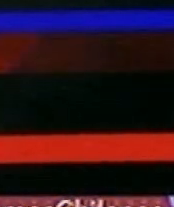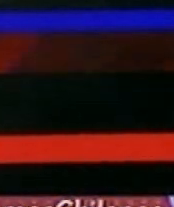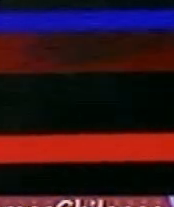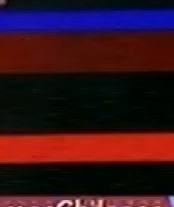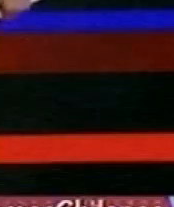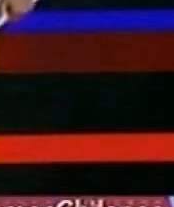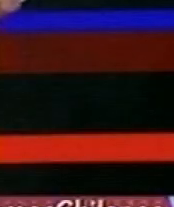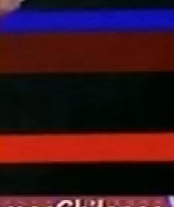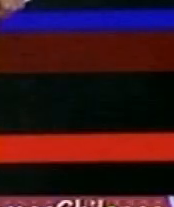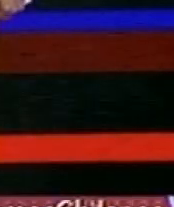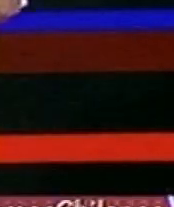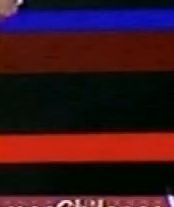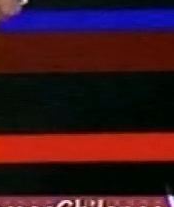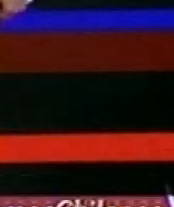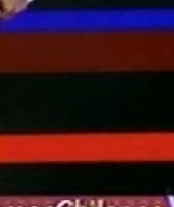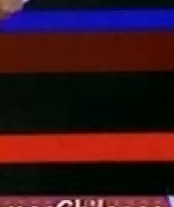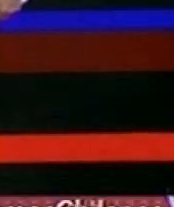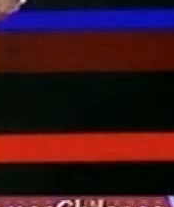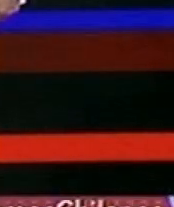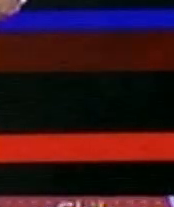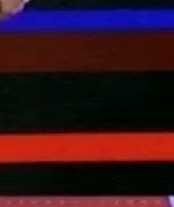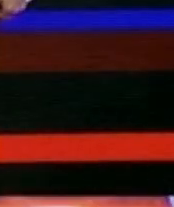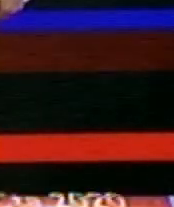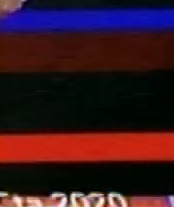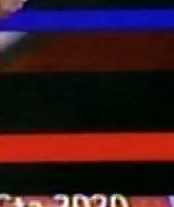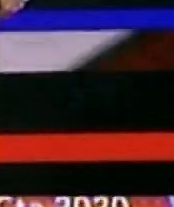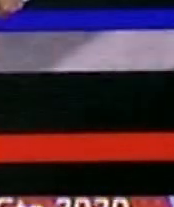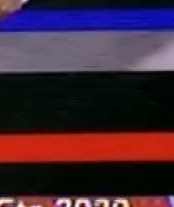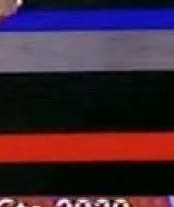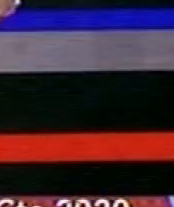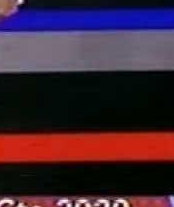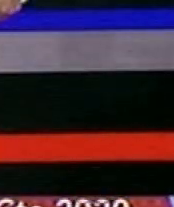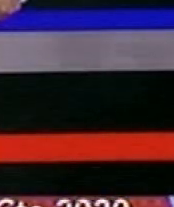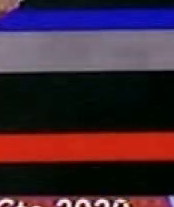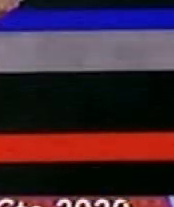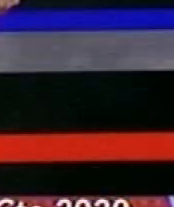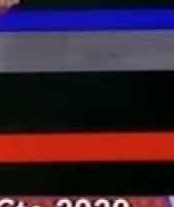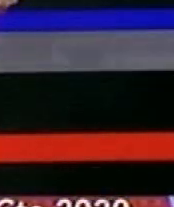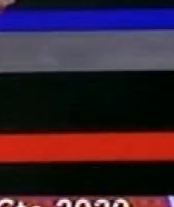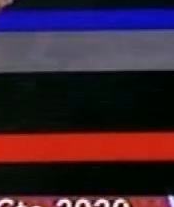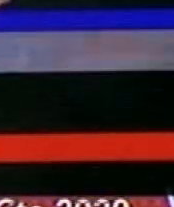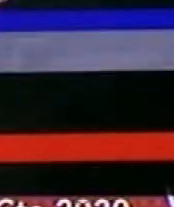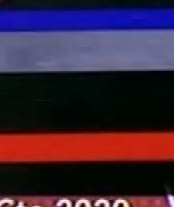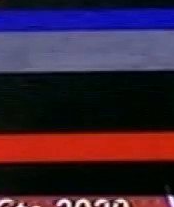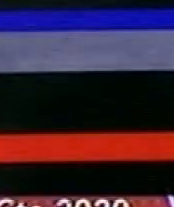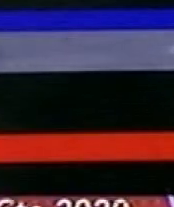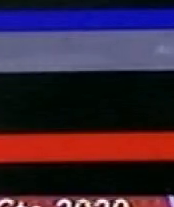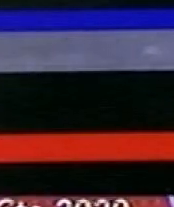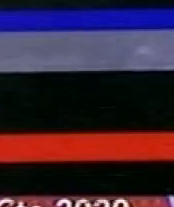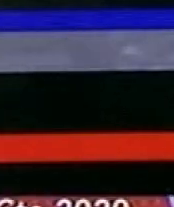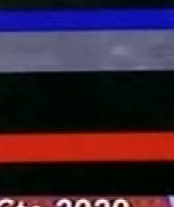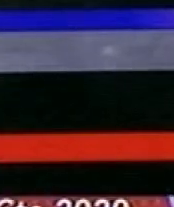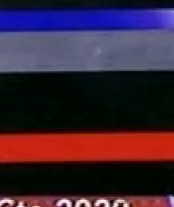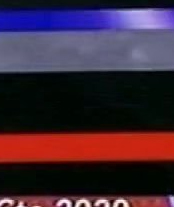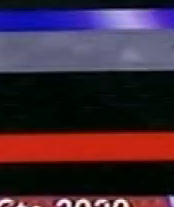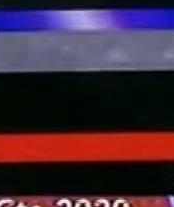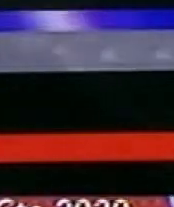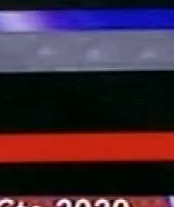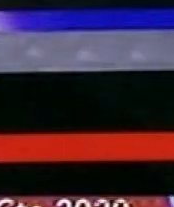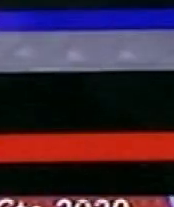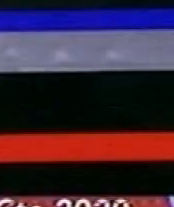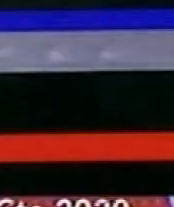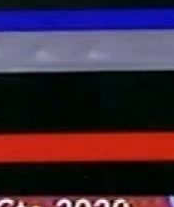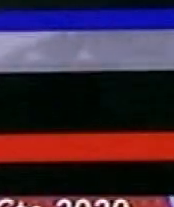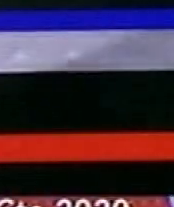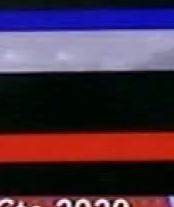desde ayer se pusieron la mano en el corazón y colaboraron con esta obra. Y si no pueden colaborar, estuvieron con nosotros